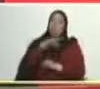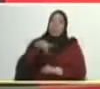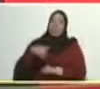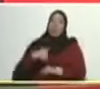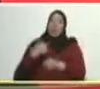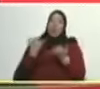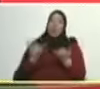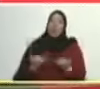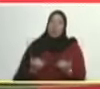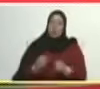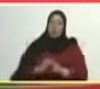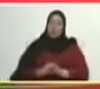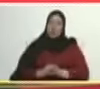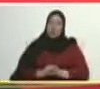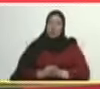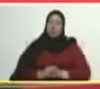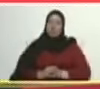región.